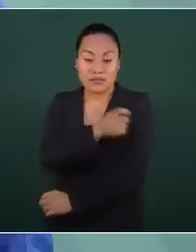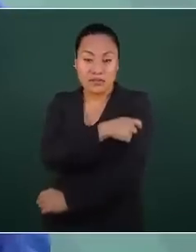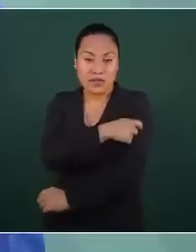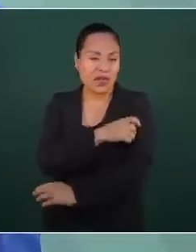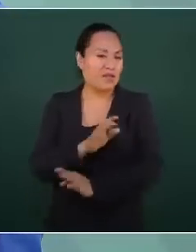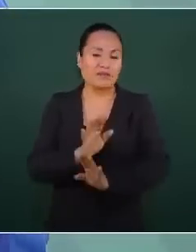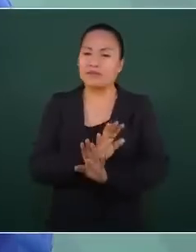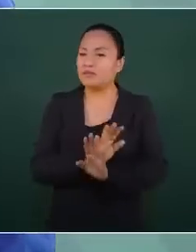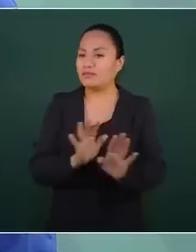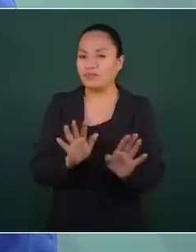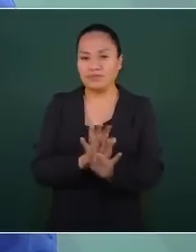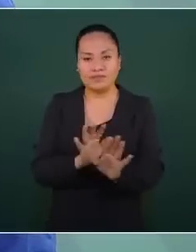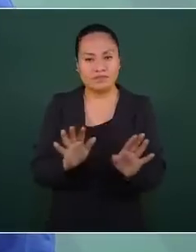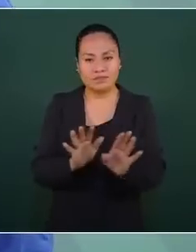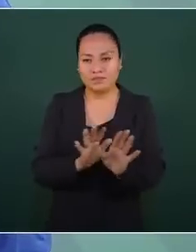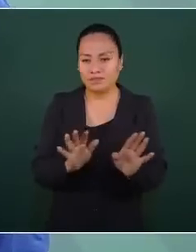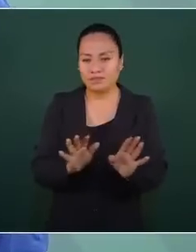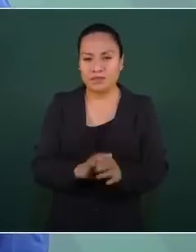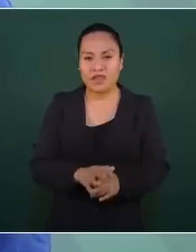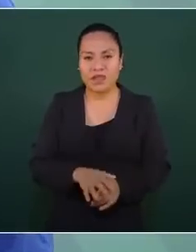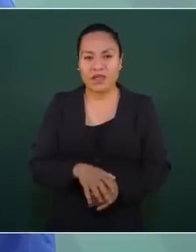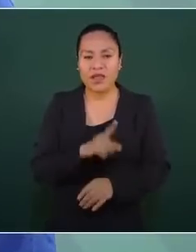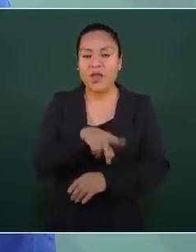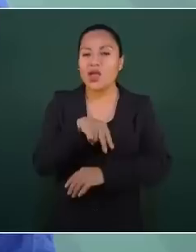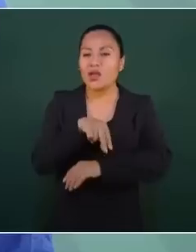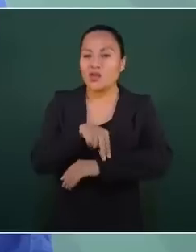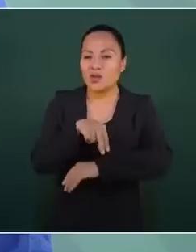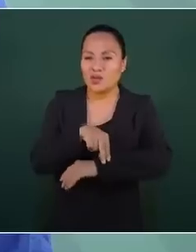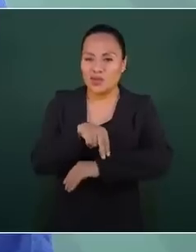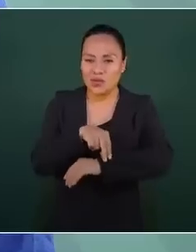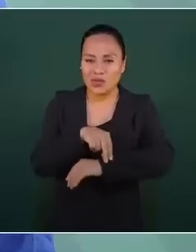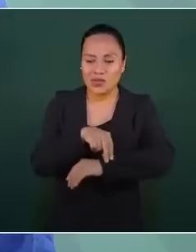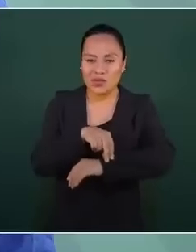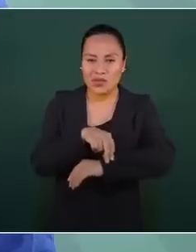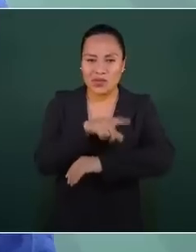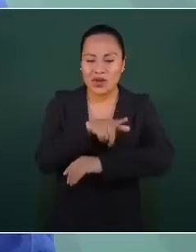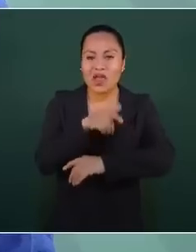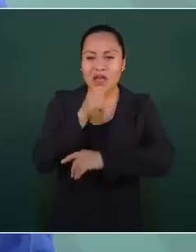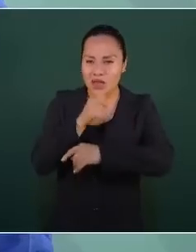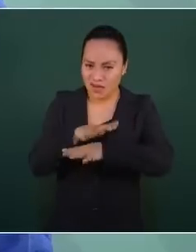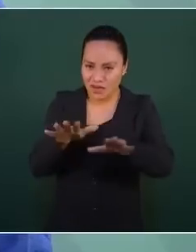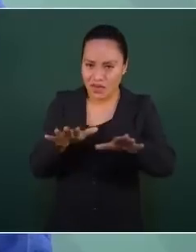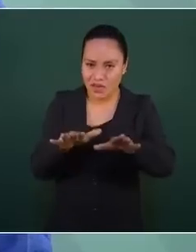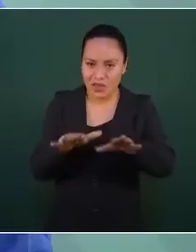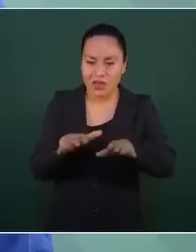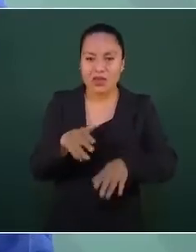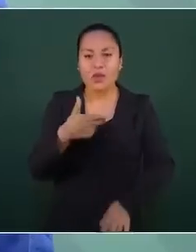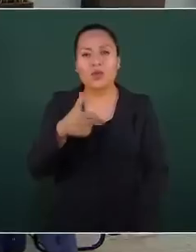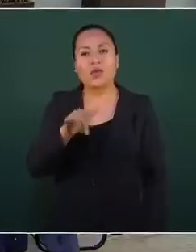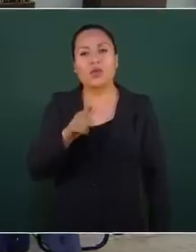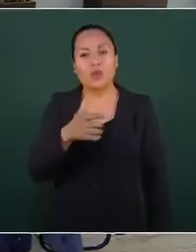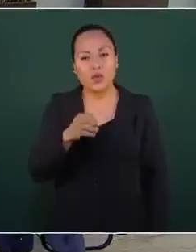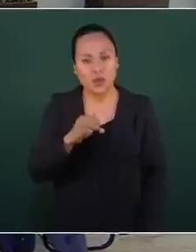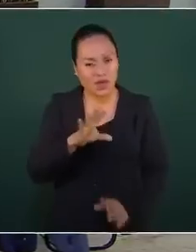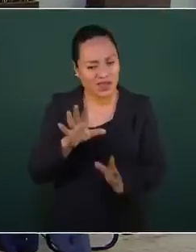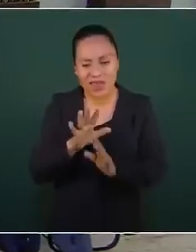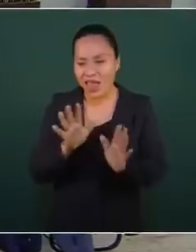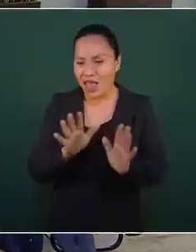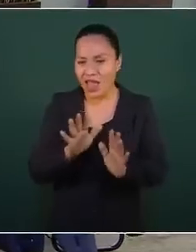Acaba de informar sobre eso el doctor Hugo López-Gatell, pero va a